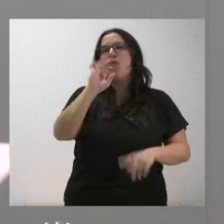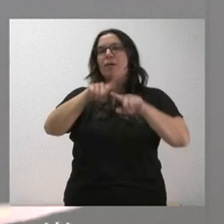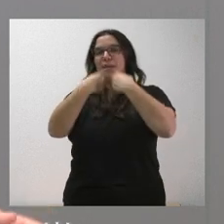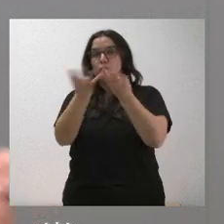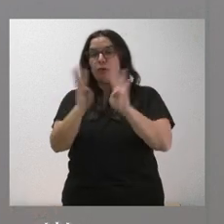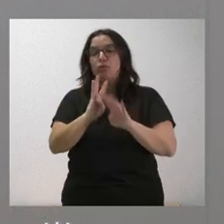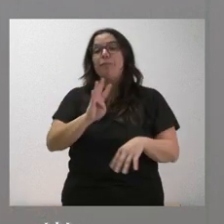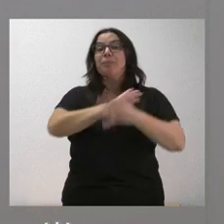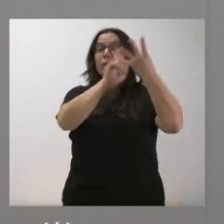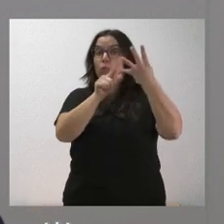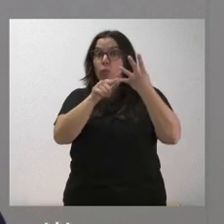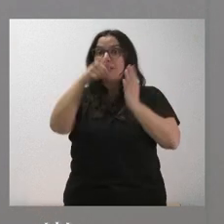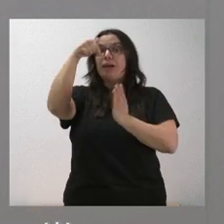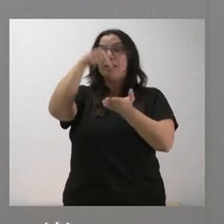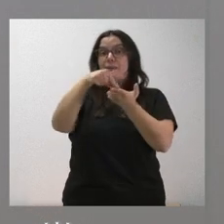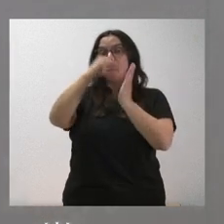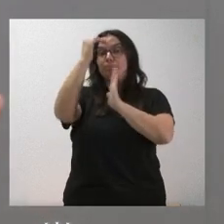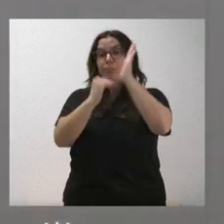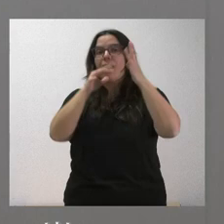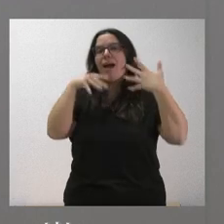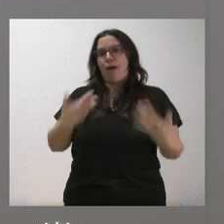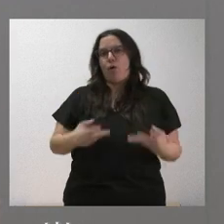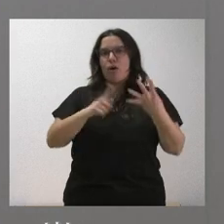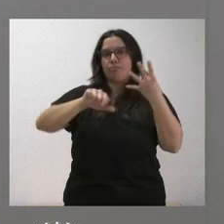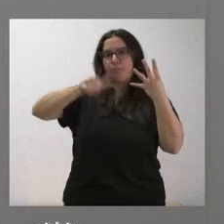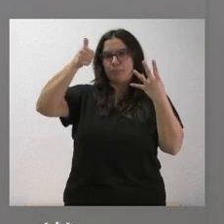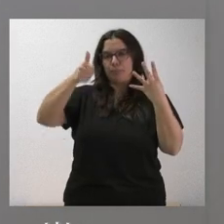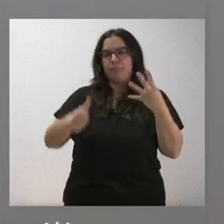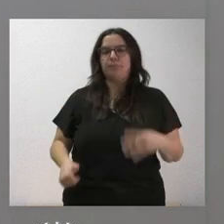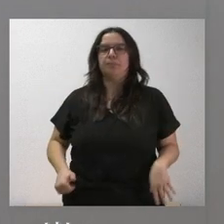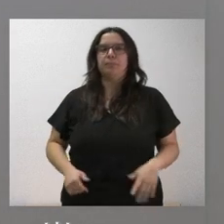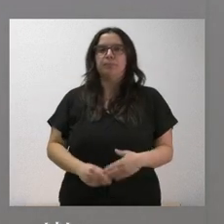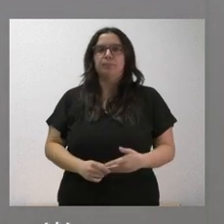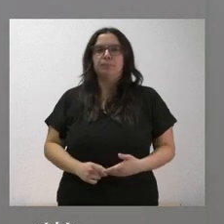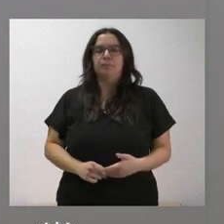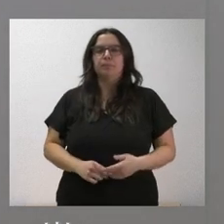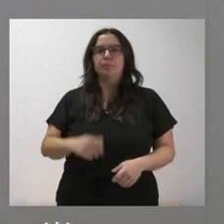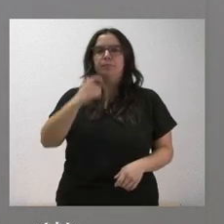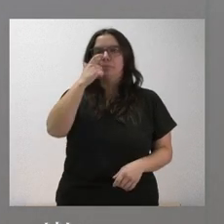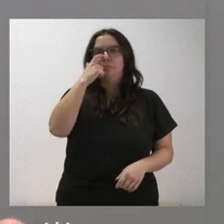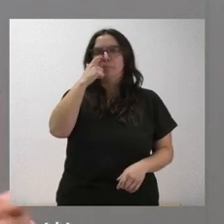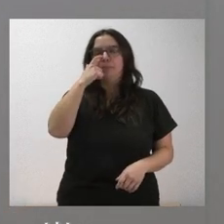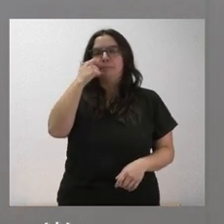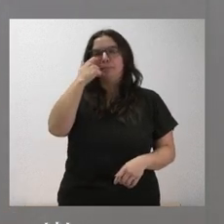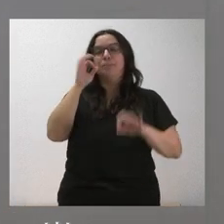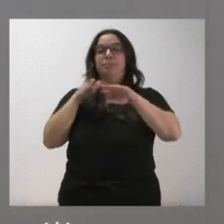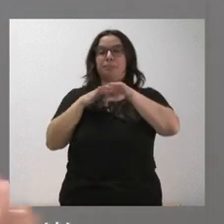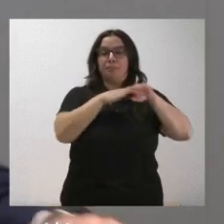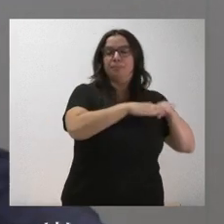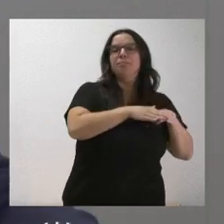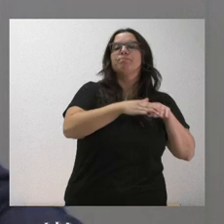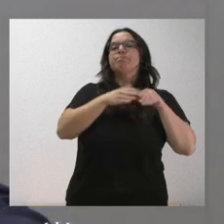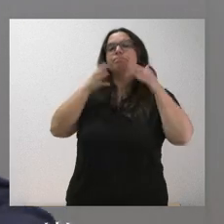cuarta rebaja fiscal es la que les comentamos en este momento pasando ya a lo que es el contenido